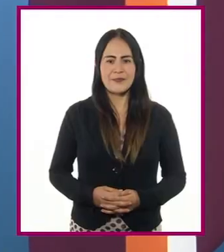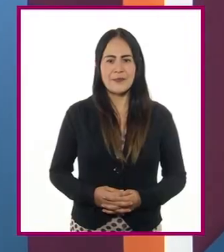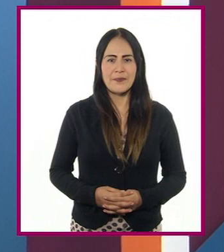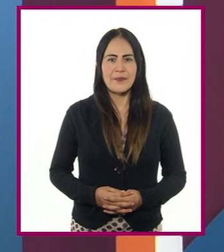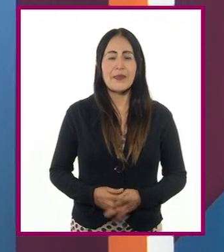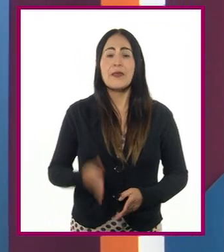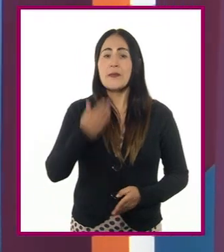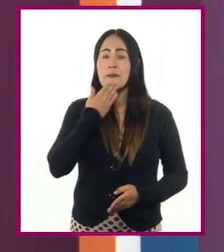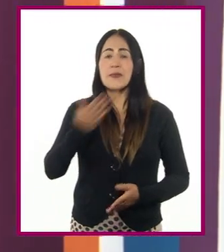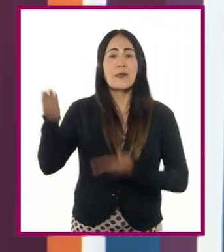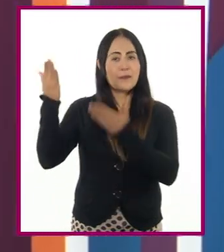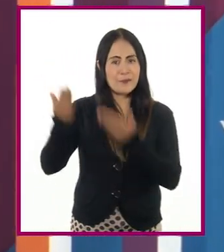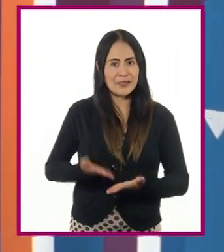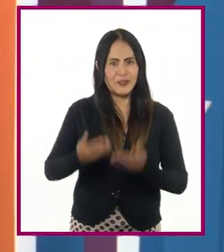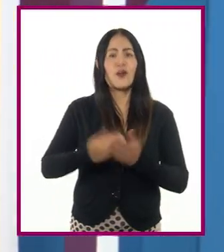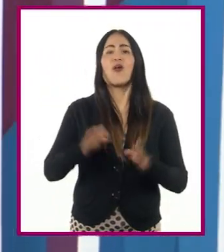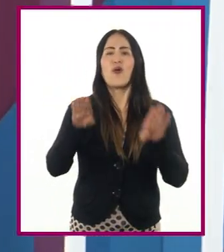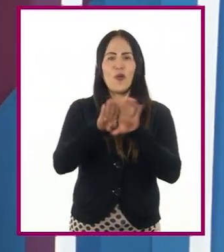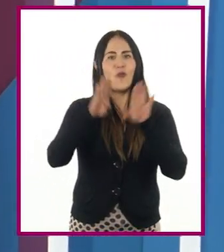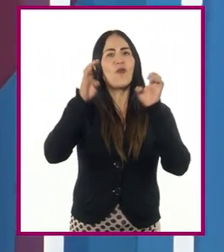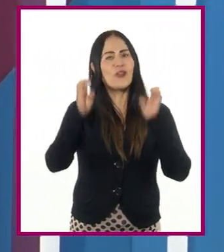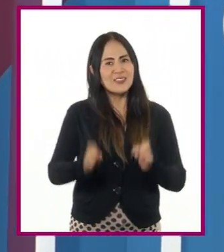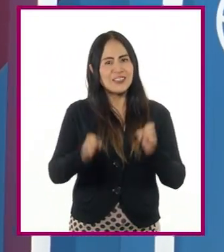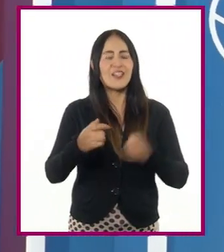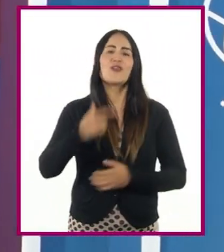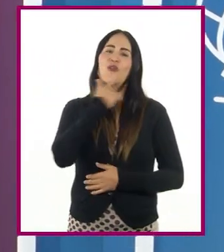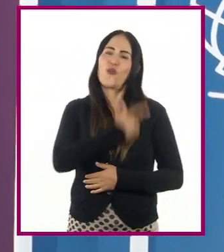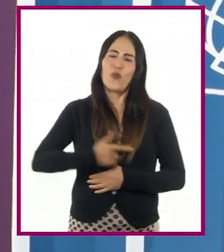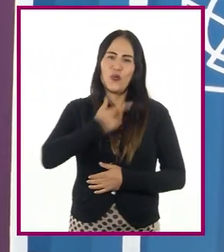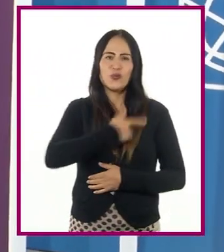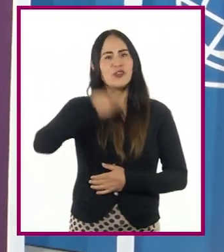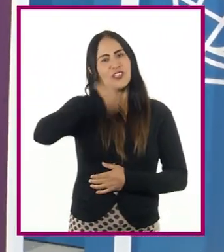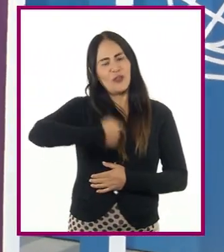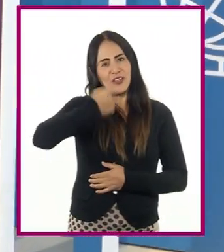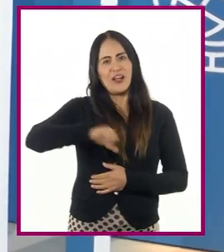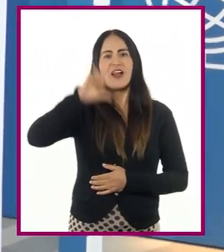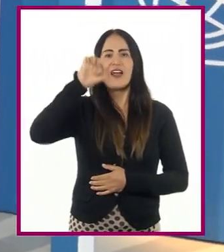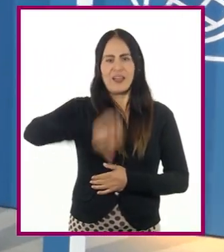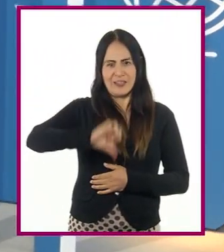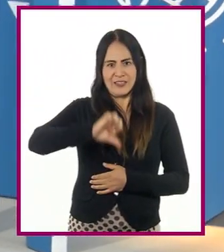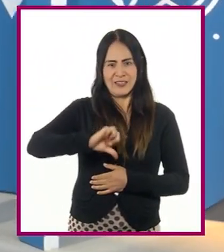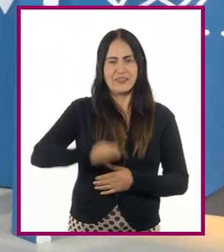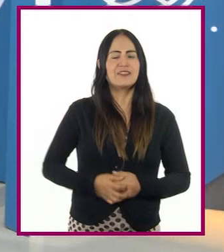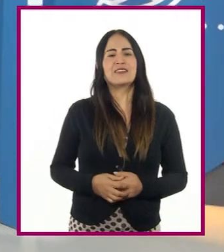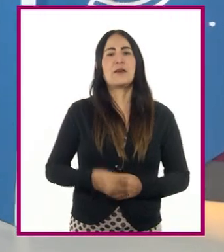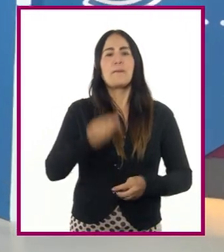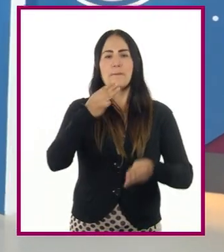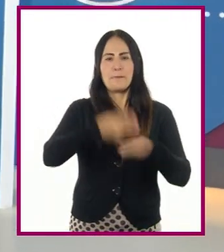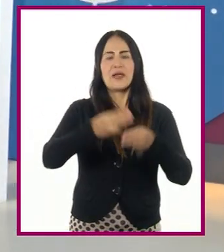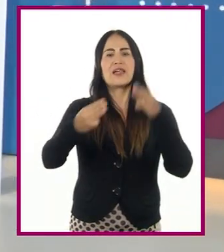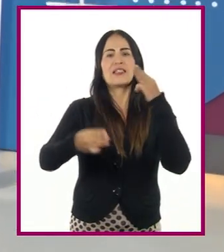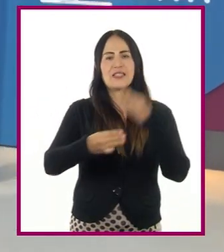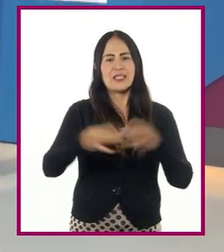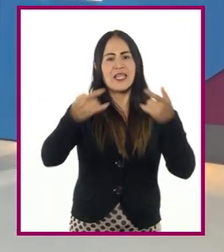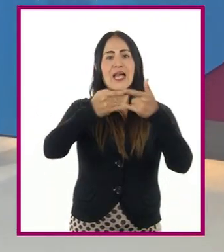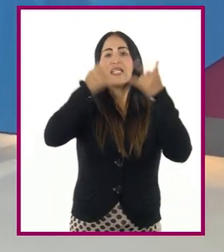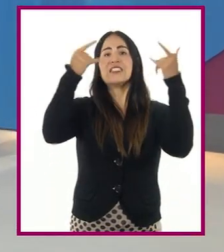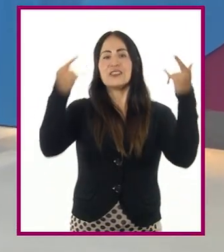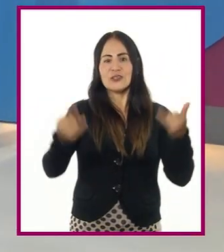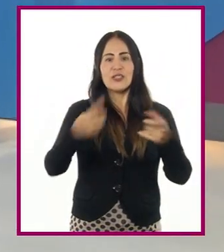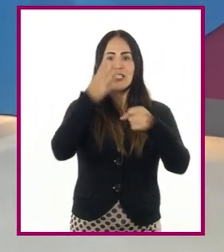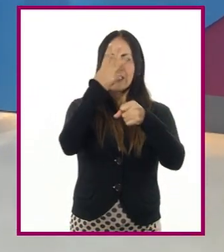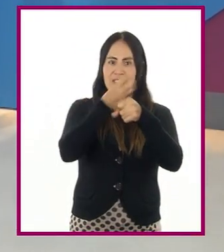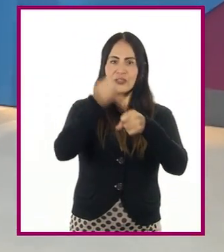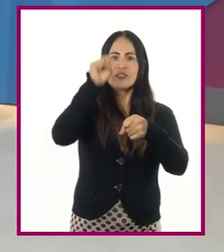Bienvenidas y bienvenidos. ¿Cómo están? Qué gusto saludarles en una sesión más de la asignatura Historia Tercer